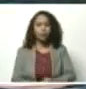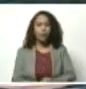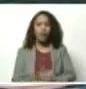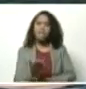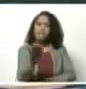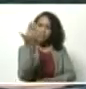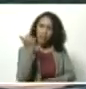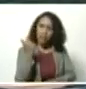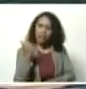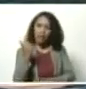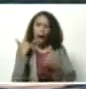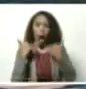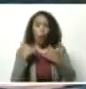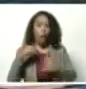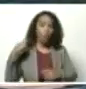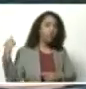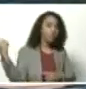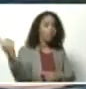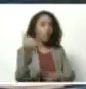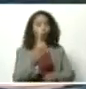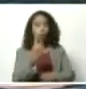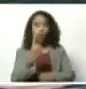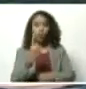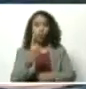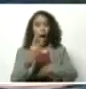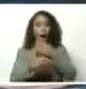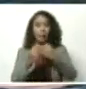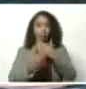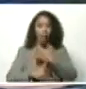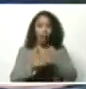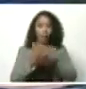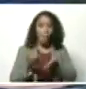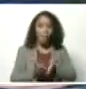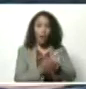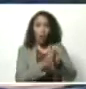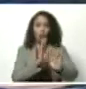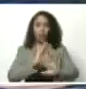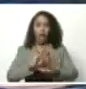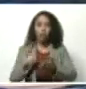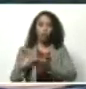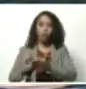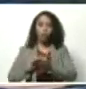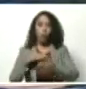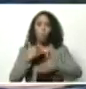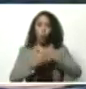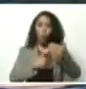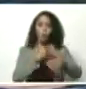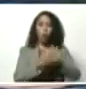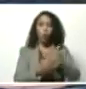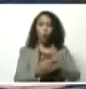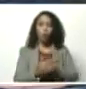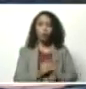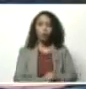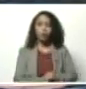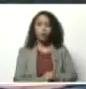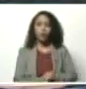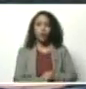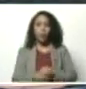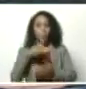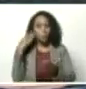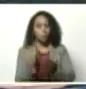Vénganse, que ahora nos toca a todos y a todas echar adelante este barco que ya se va recuperando, que vaya dando